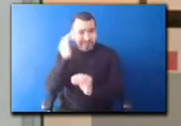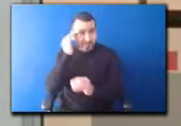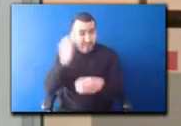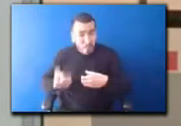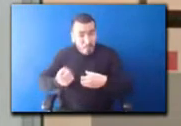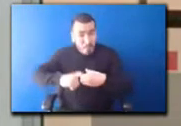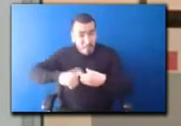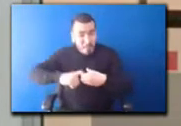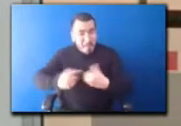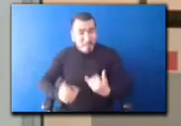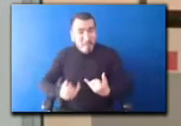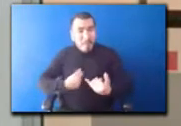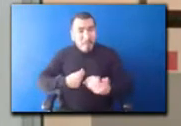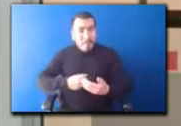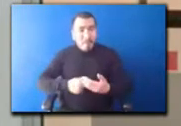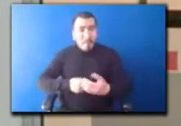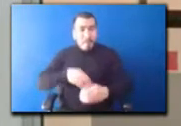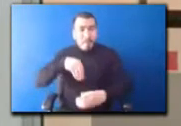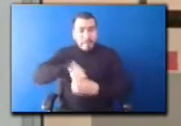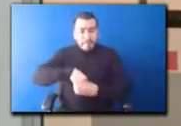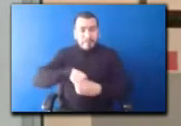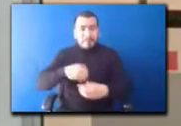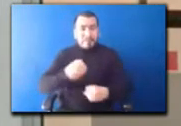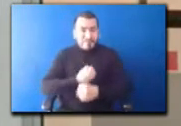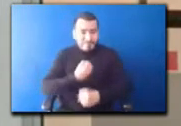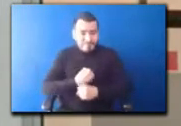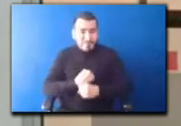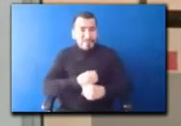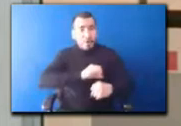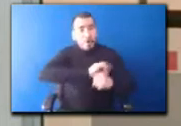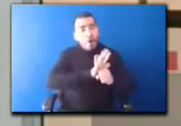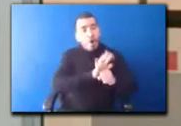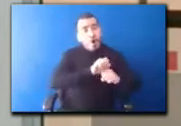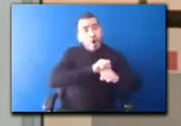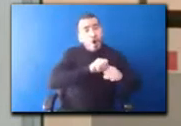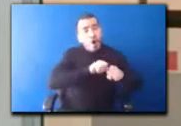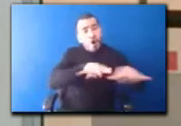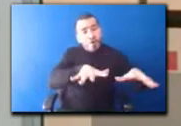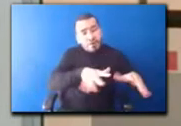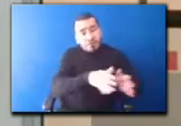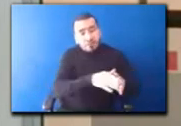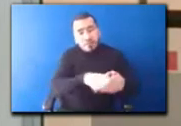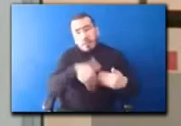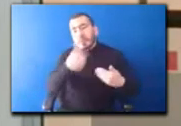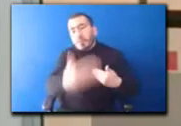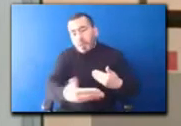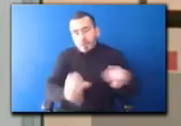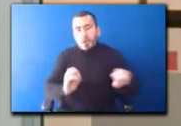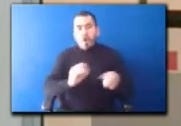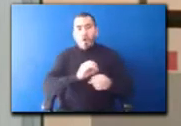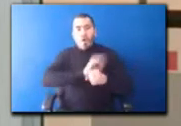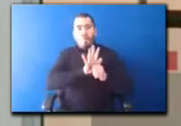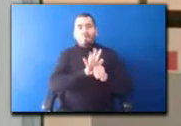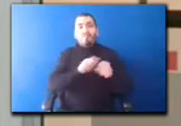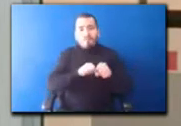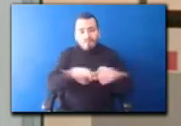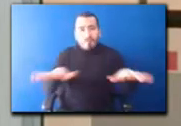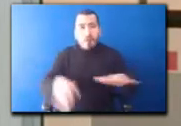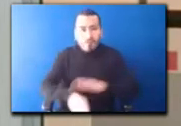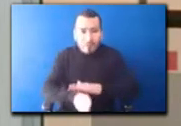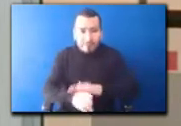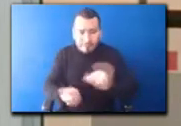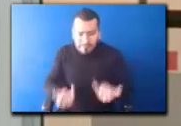este post-COVID, post-pandemia o pandemia todavía, y la importancia de lo que significa